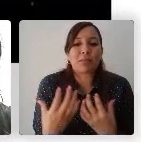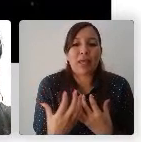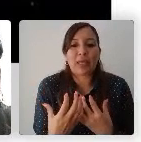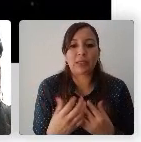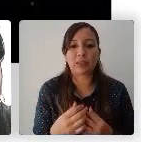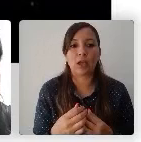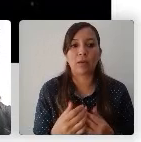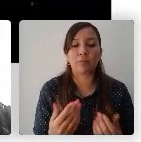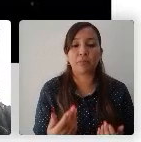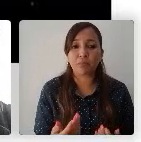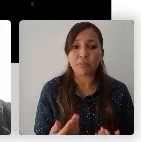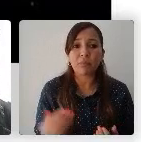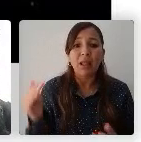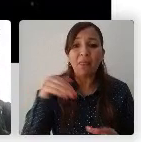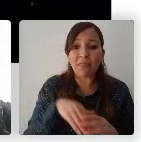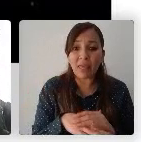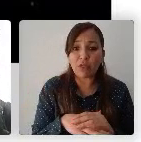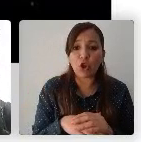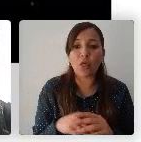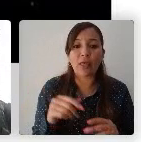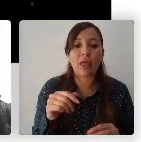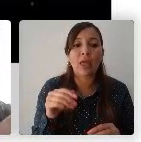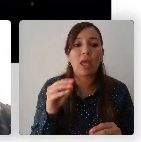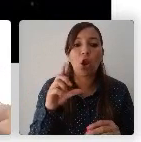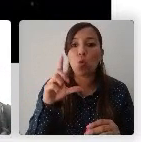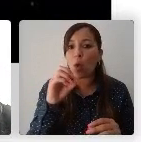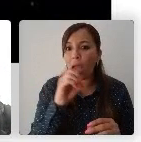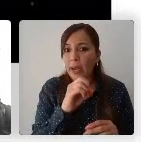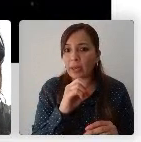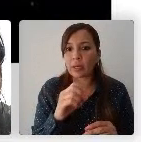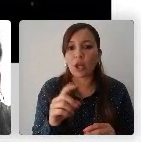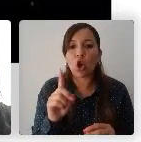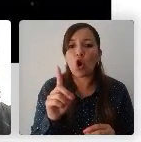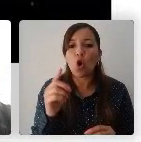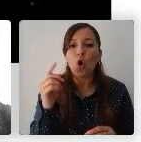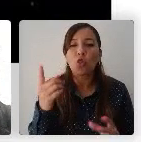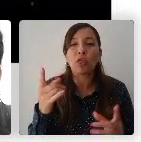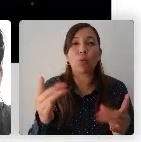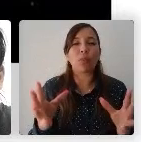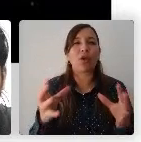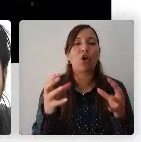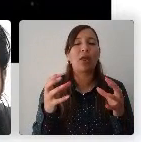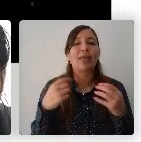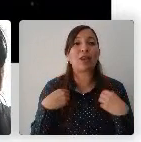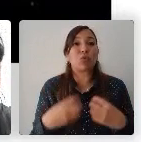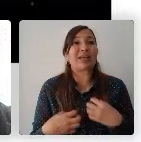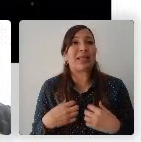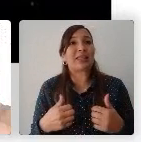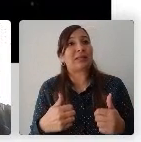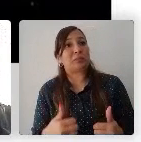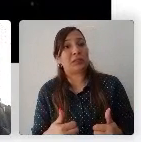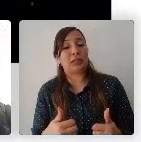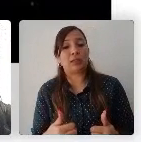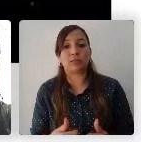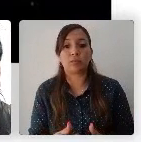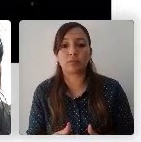entorno, dentro del destino, dentro de los lugares que visitamos, nos podemos llegar a conectar, ¿no? Conectar emocionalmente, ¿no? A través de